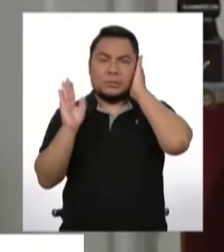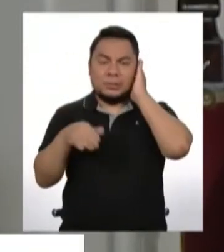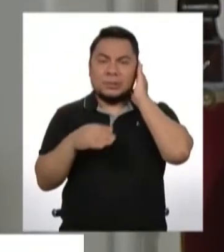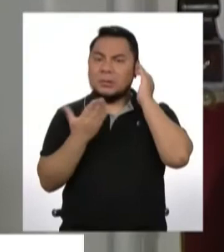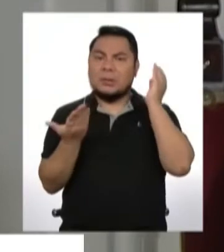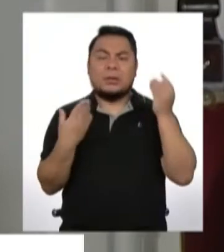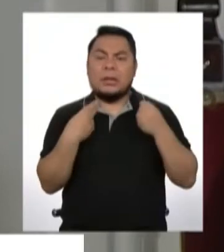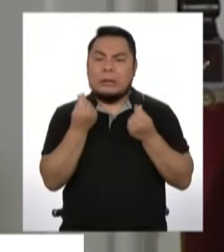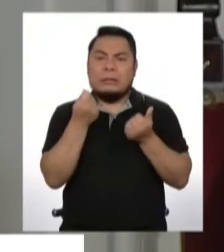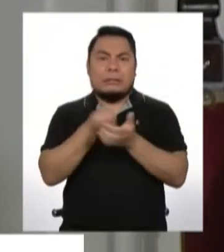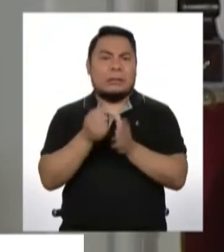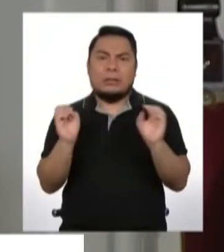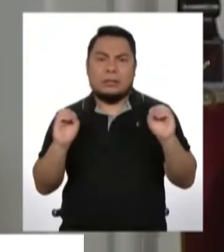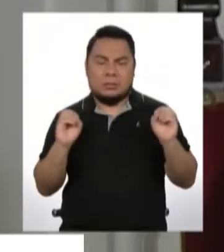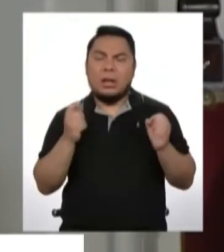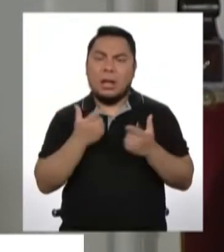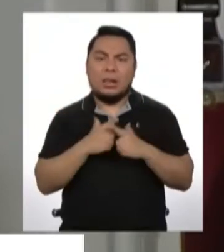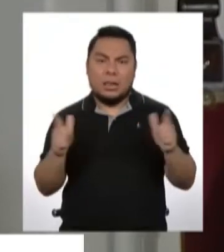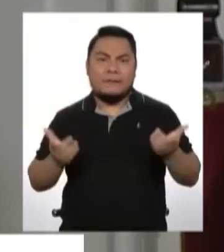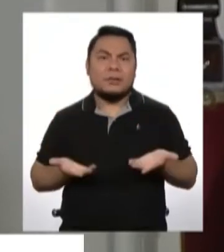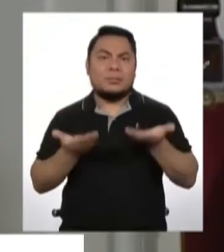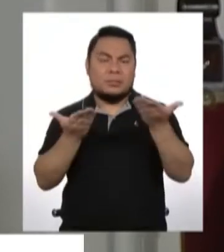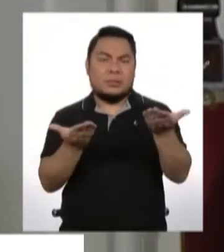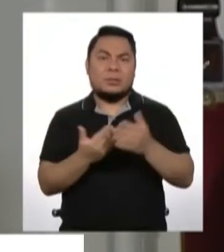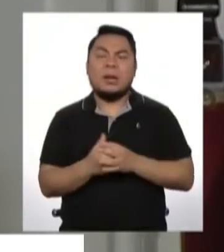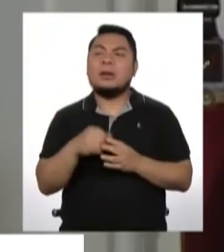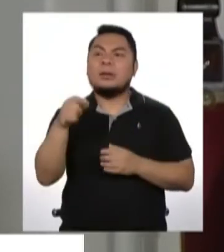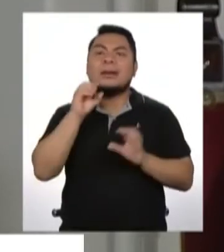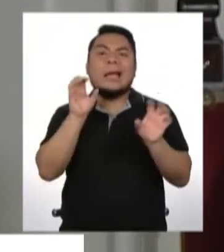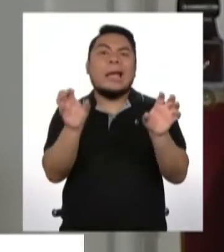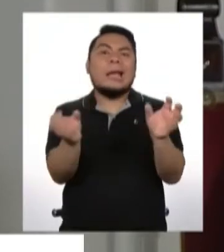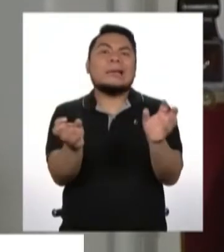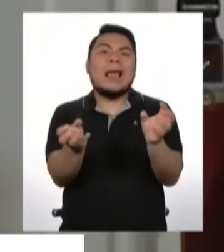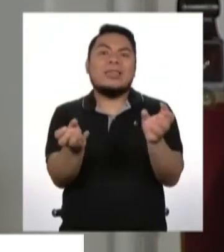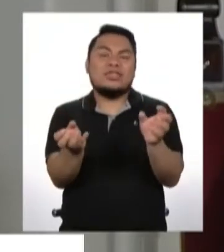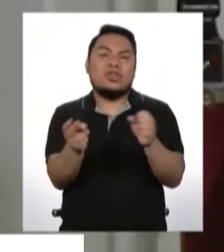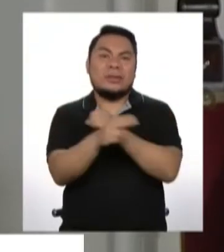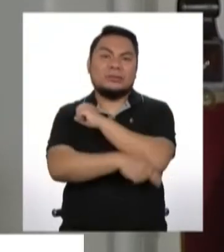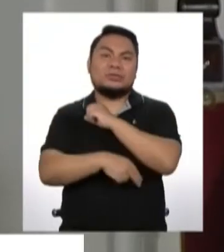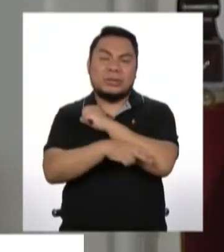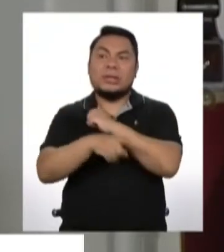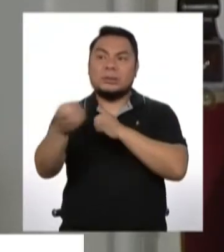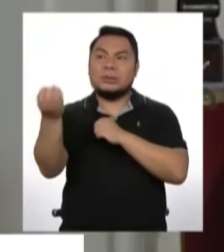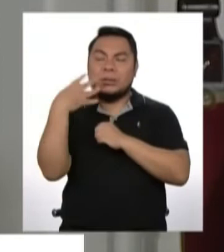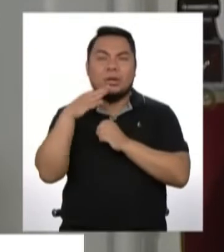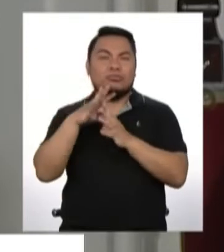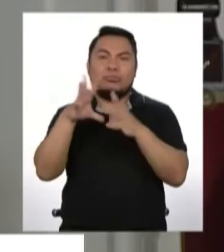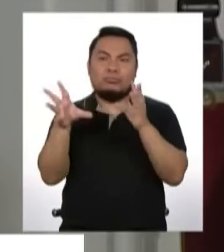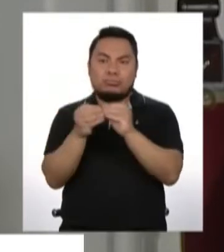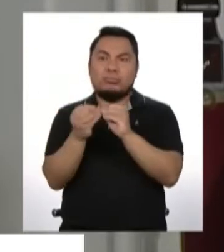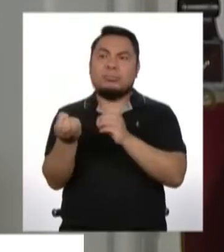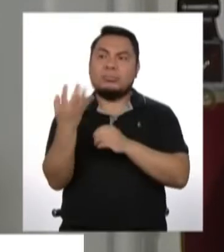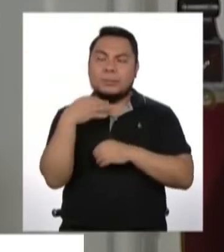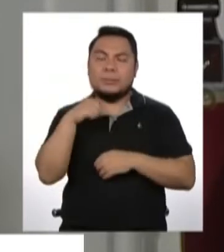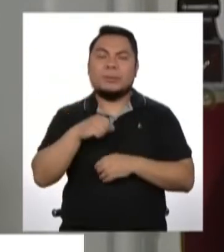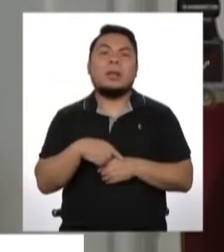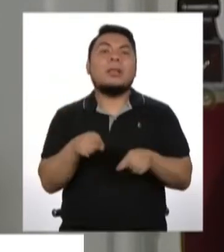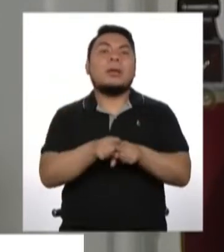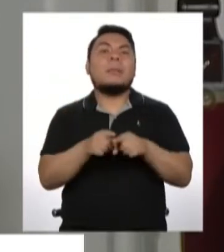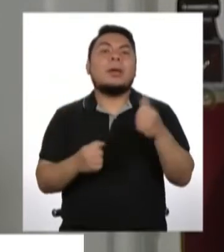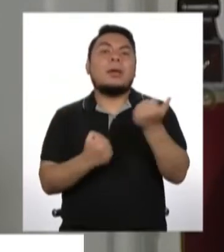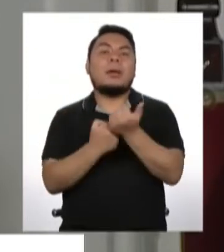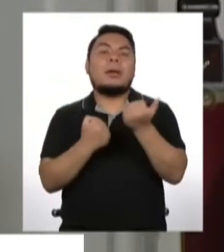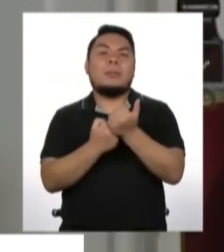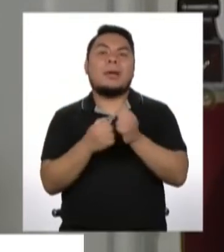de manera desinteresada. En el Comité de Radios están las principales radios nacionales. Hemos tenido también el apoyo de